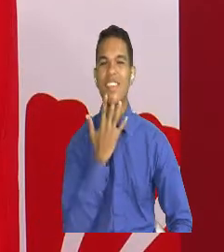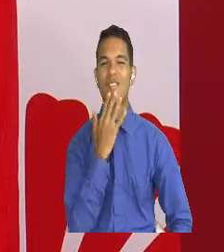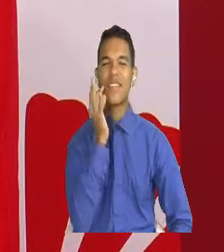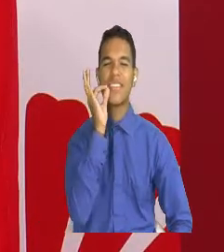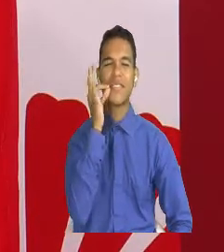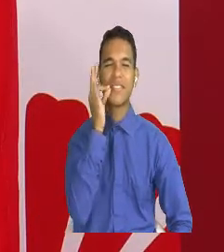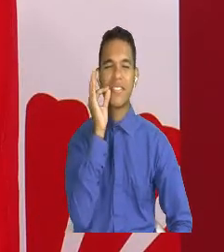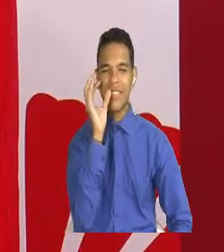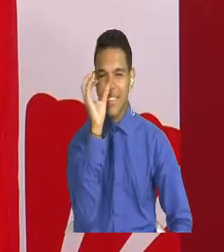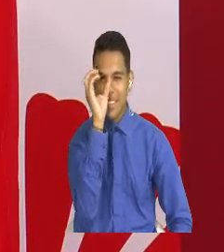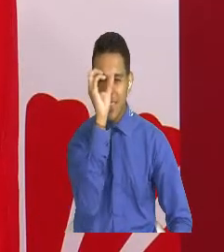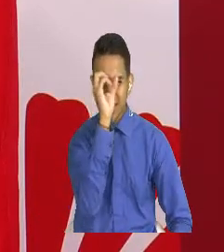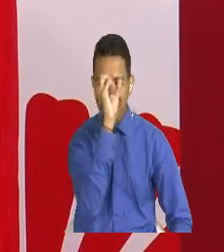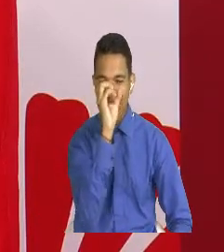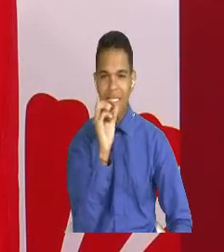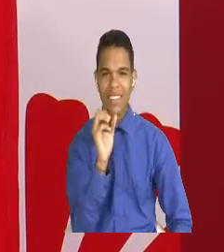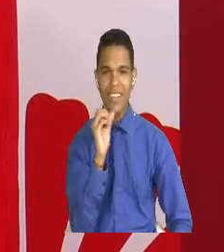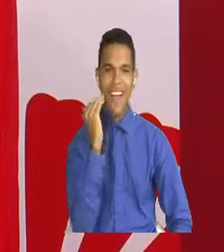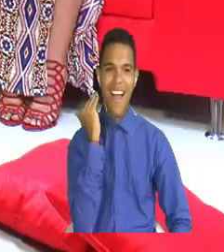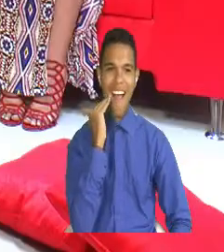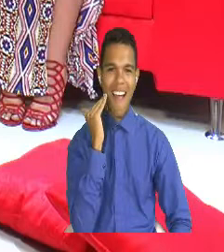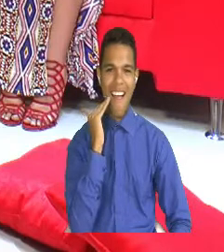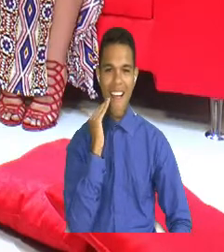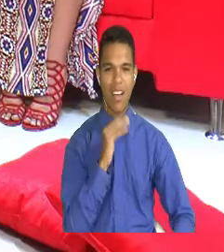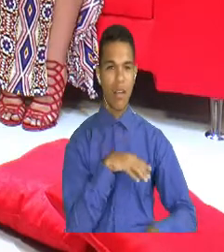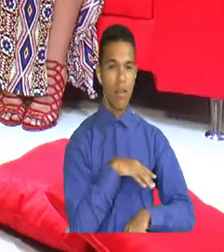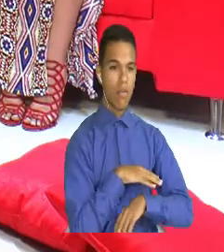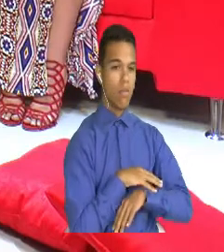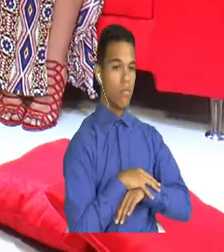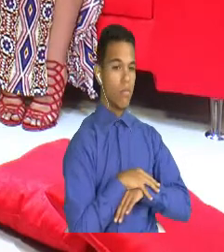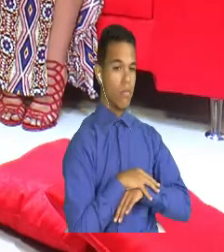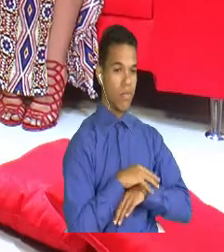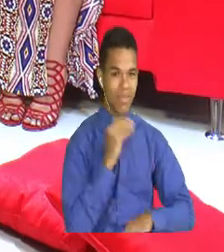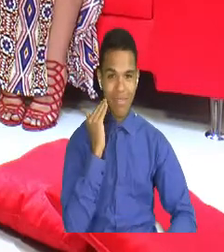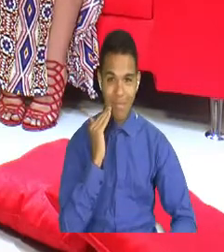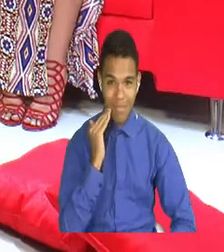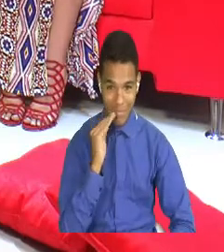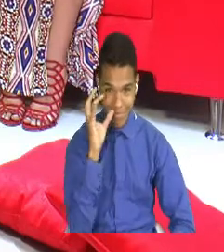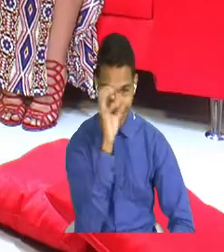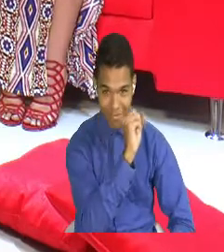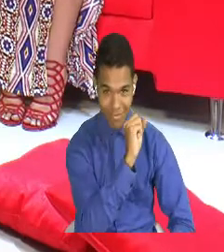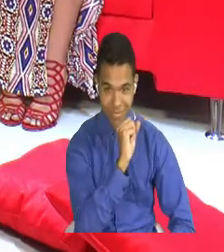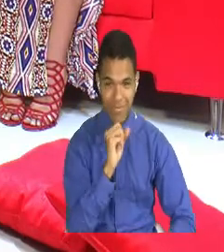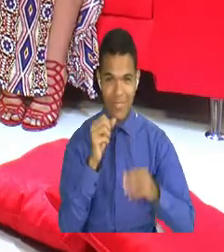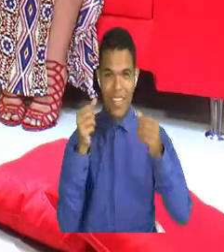cafecito. No, sí, aparece pero... una muchacha muy elegante, muy bonita ella. Y te di una pista grandísima.